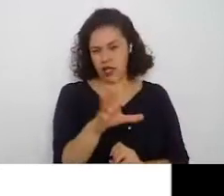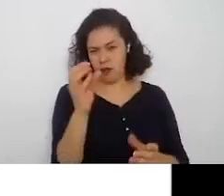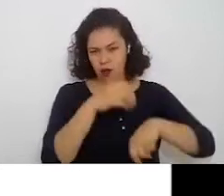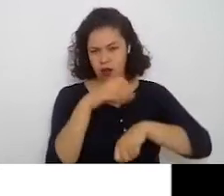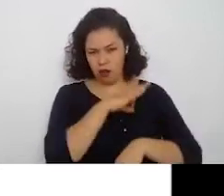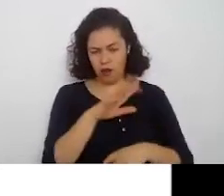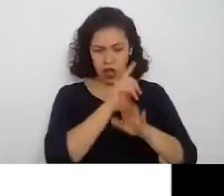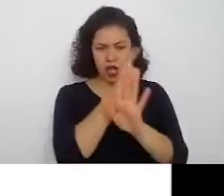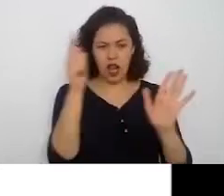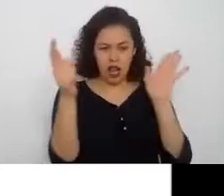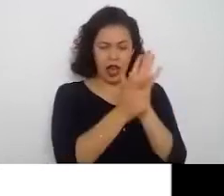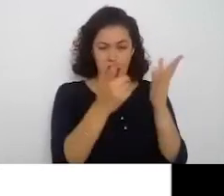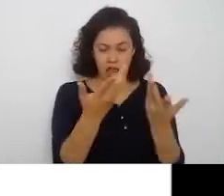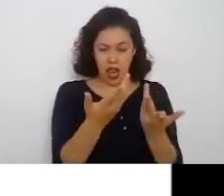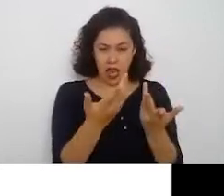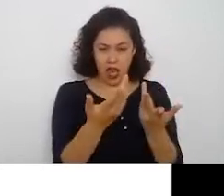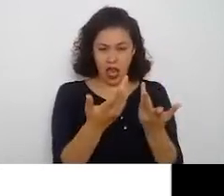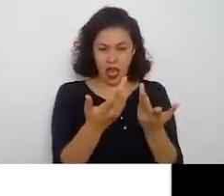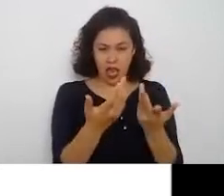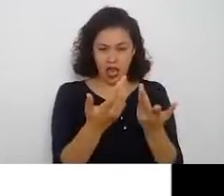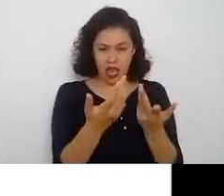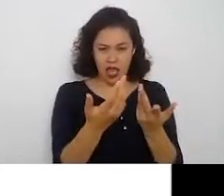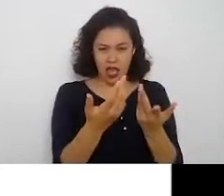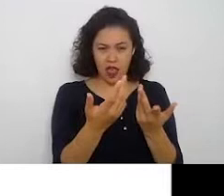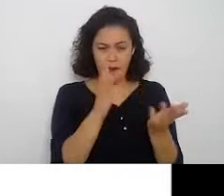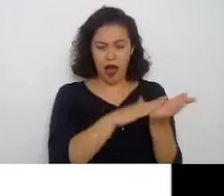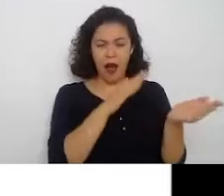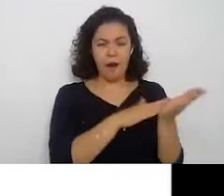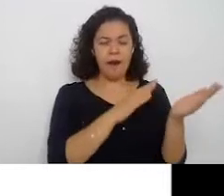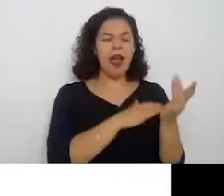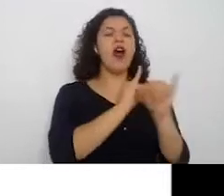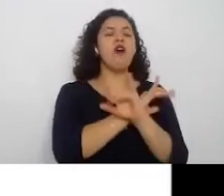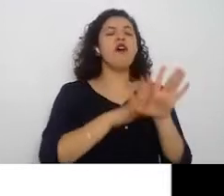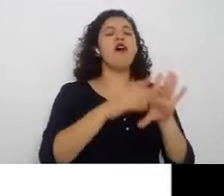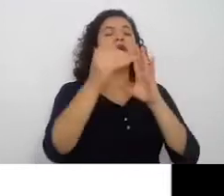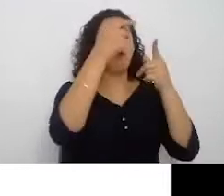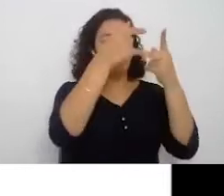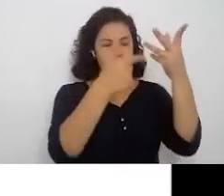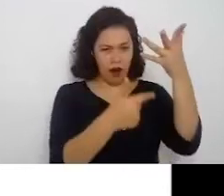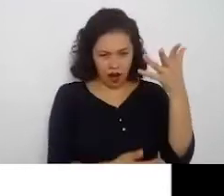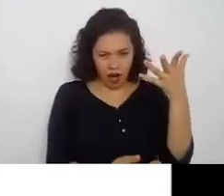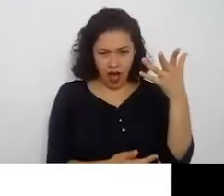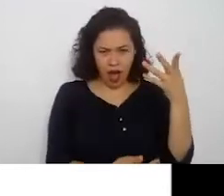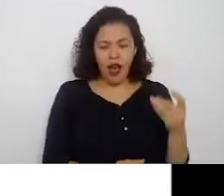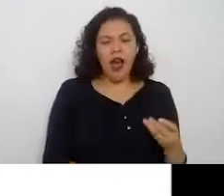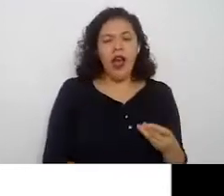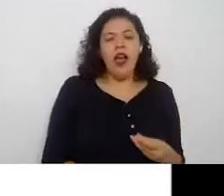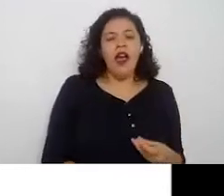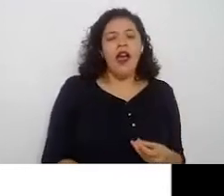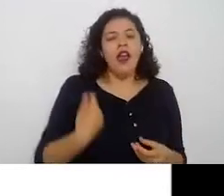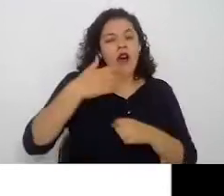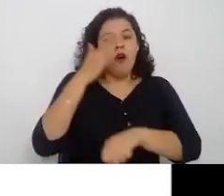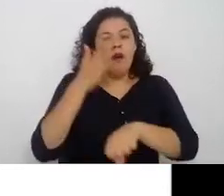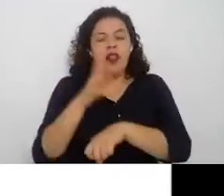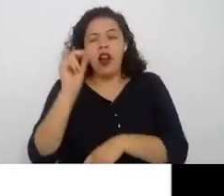castiga por el exceso de documentación y de bases. La ley castiga por la omisión, ¿verdad? Así es que no le